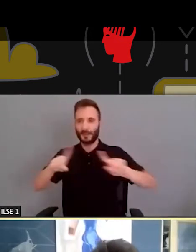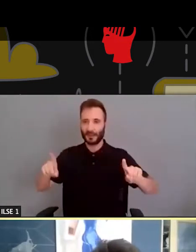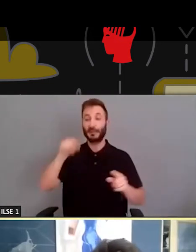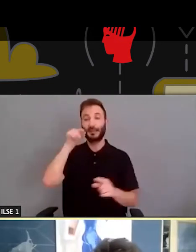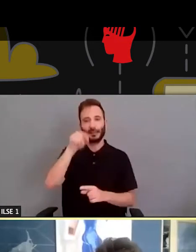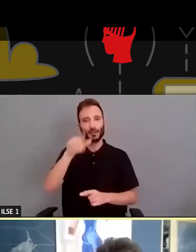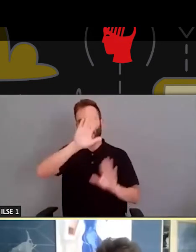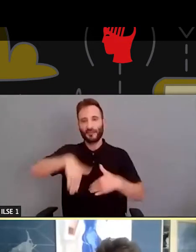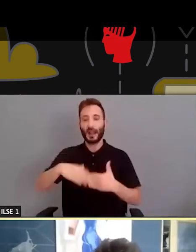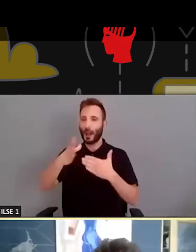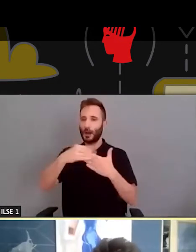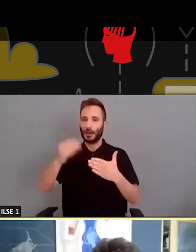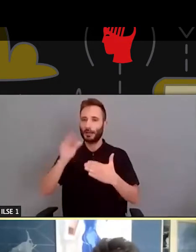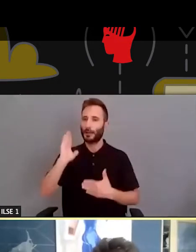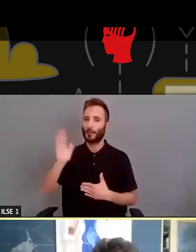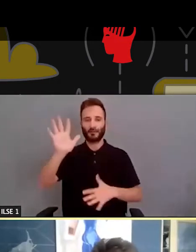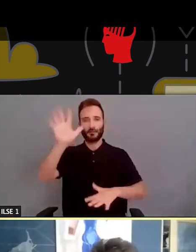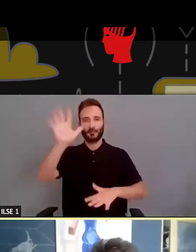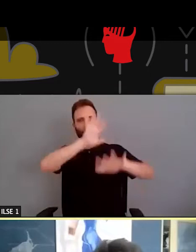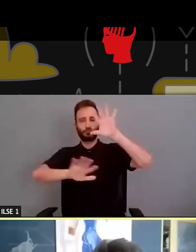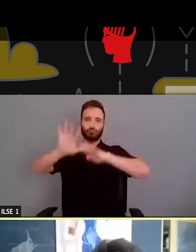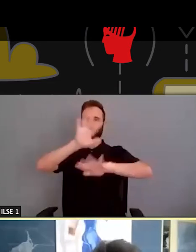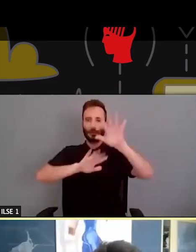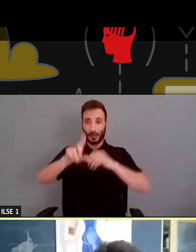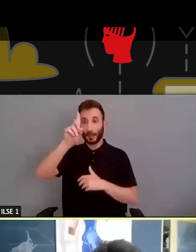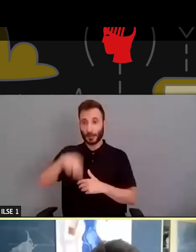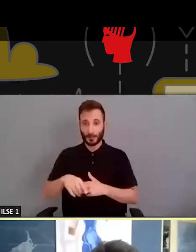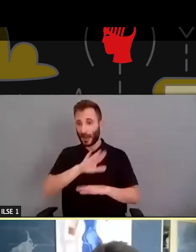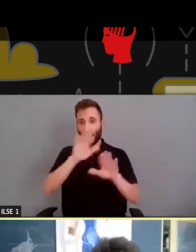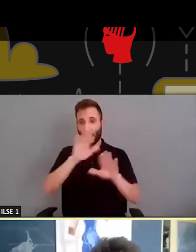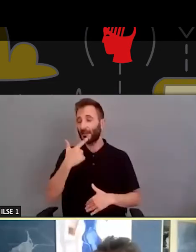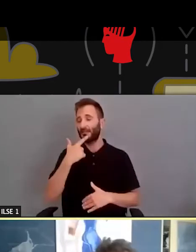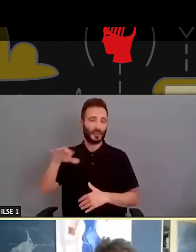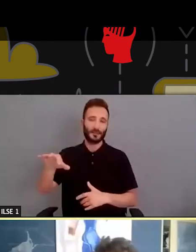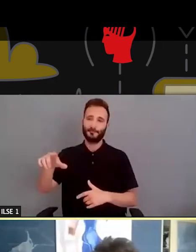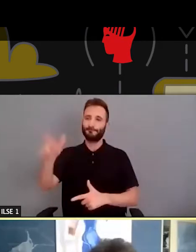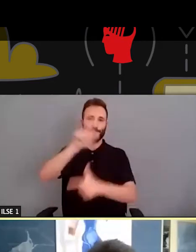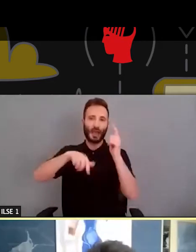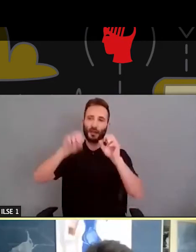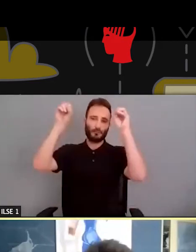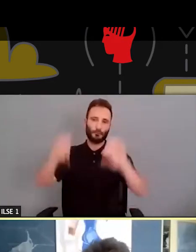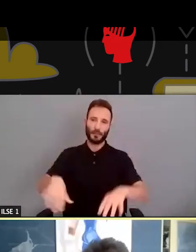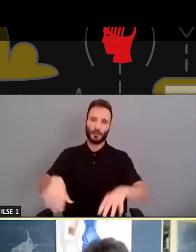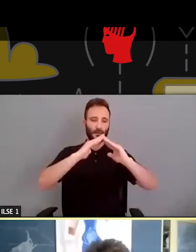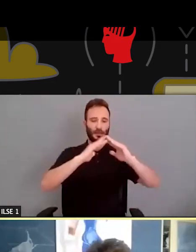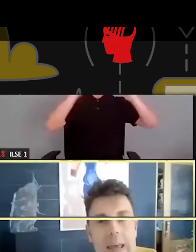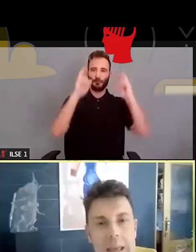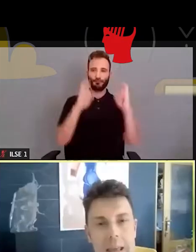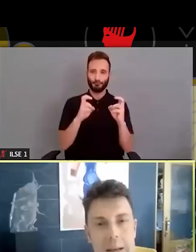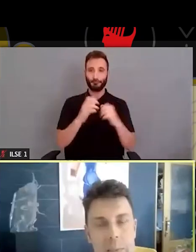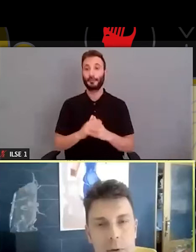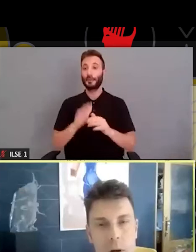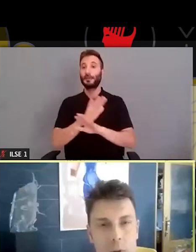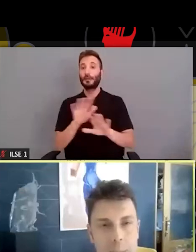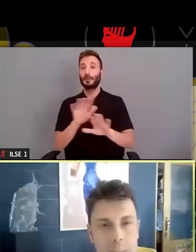un cliente esto es un caos y uno desea al final quedarse en su casa y no viajar. Así que esto tenemos que cambiar. Y